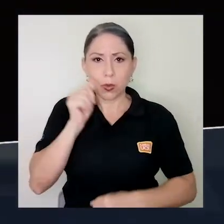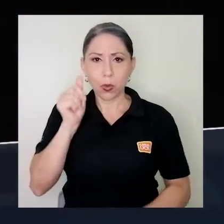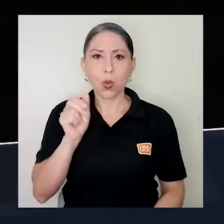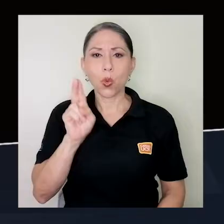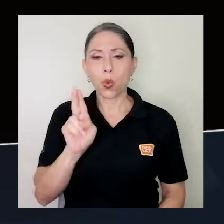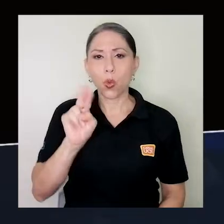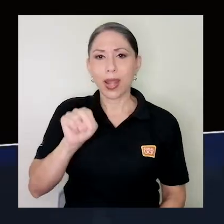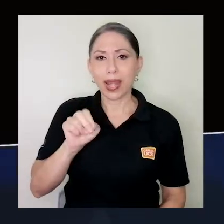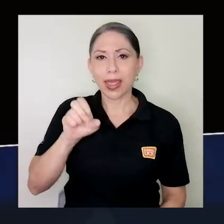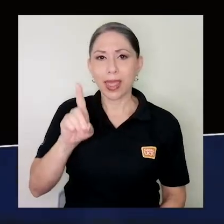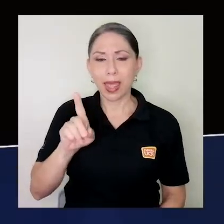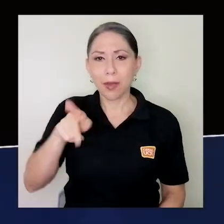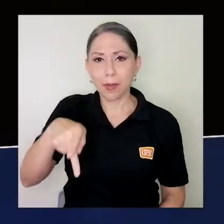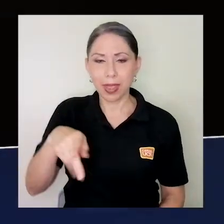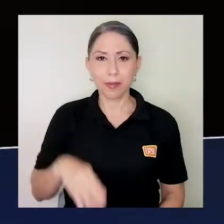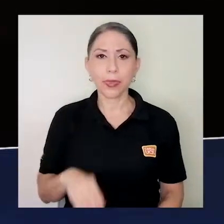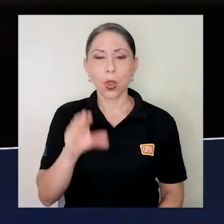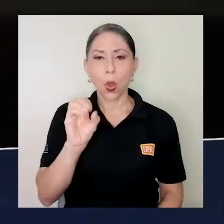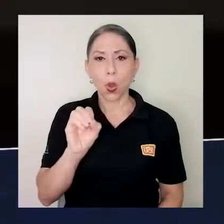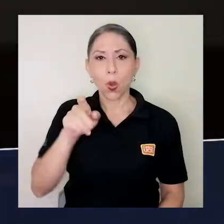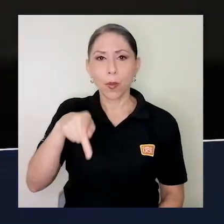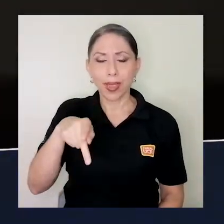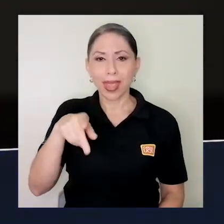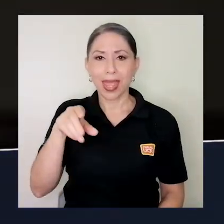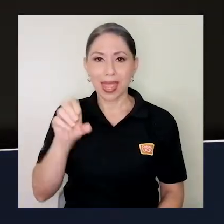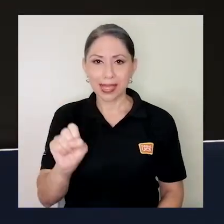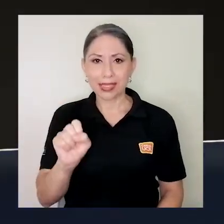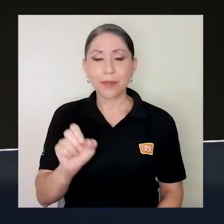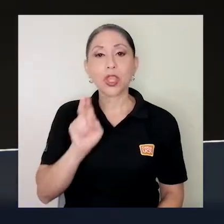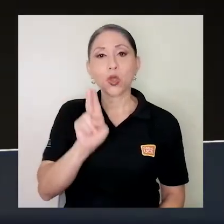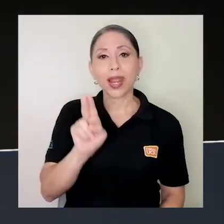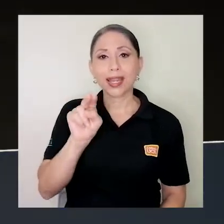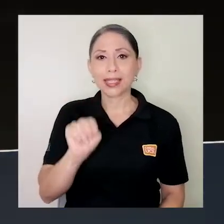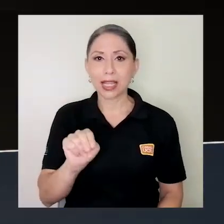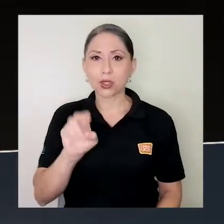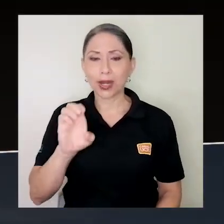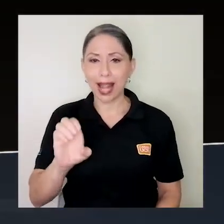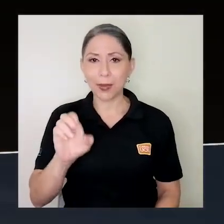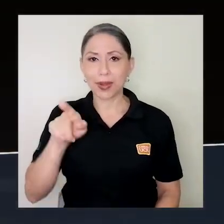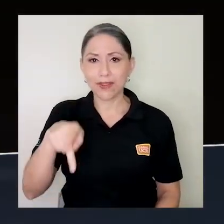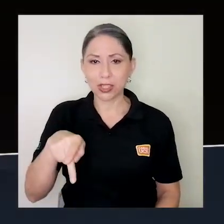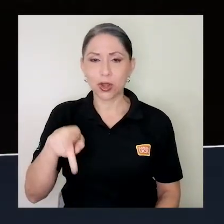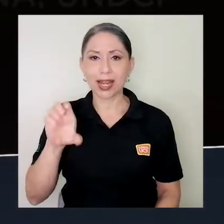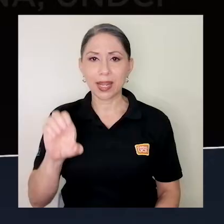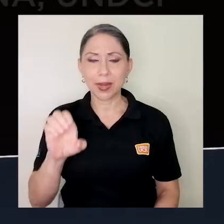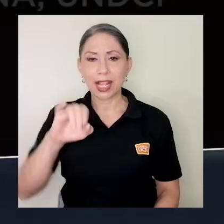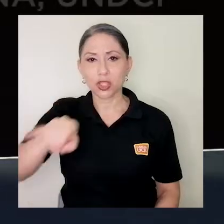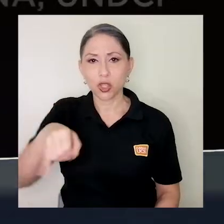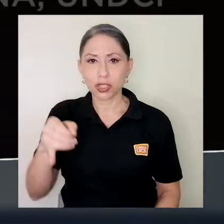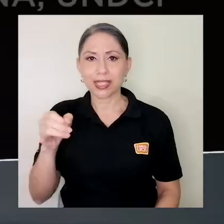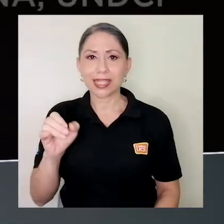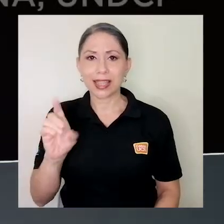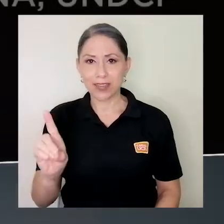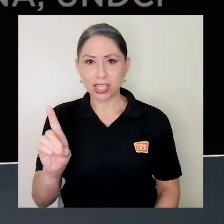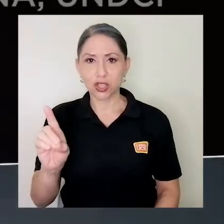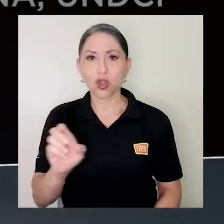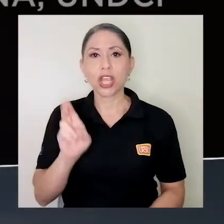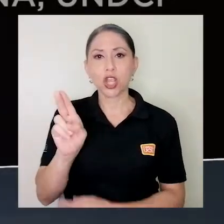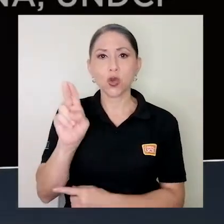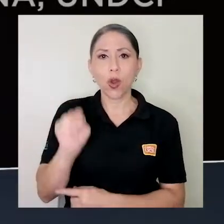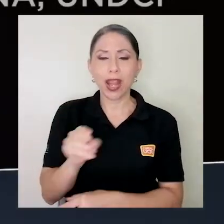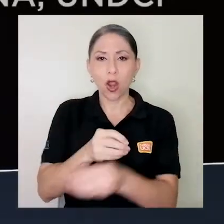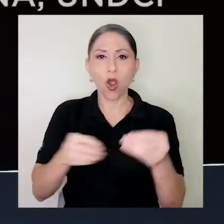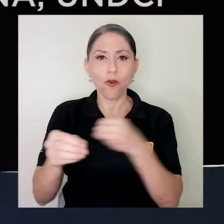Drogas, UNDP, OPS, la United Nations Crime Prevention and Criminal Justice Division, UN